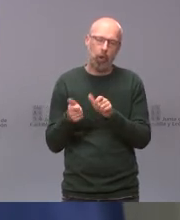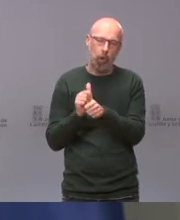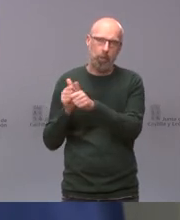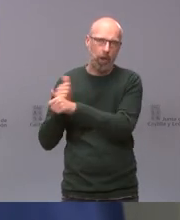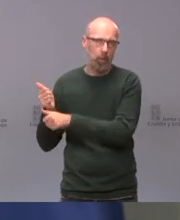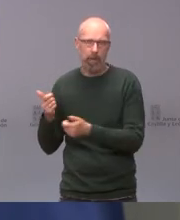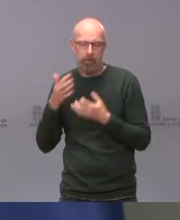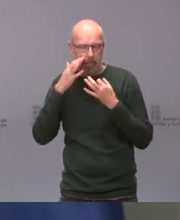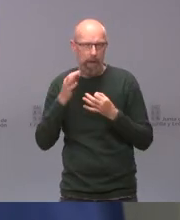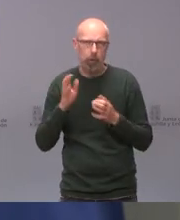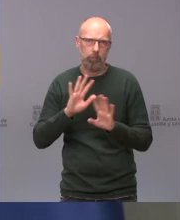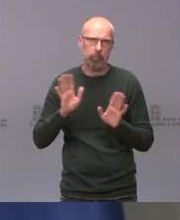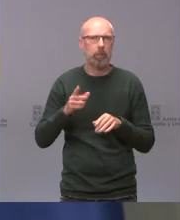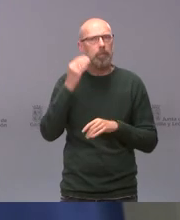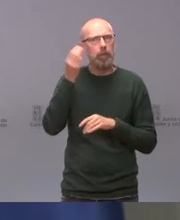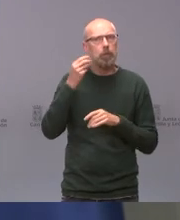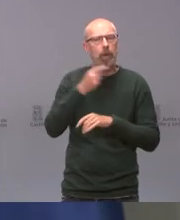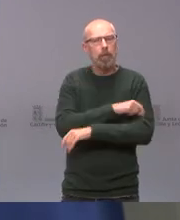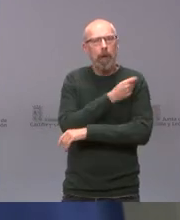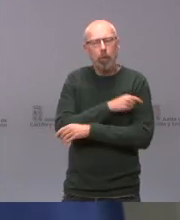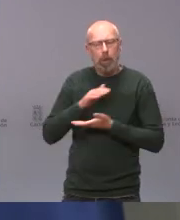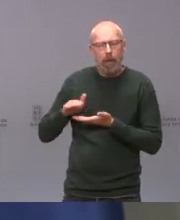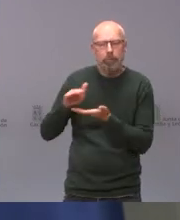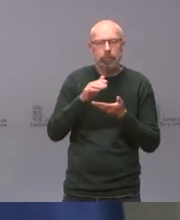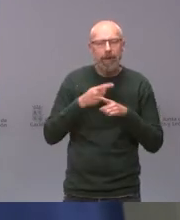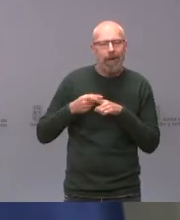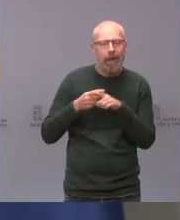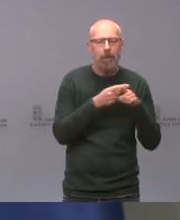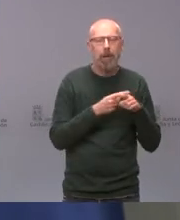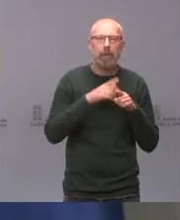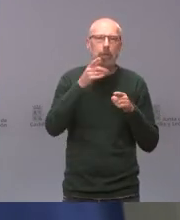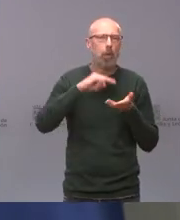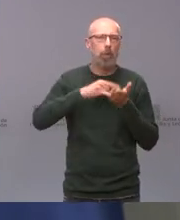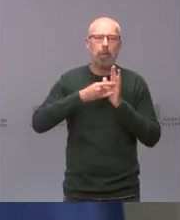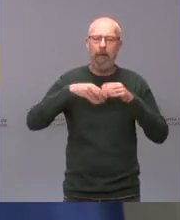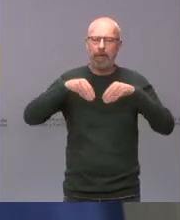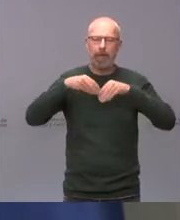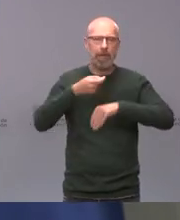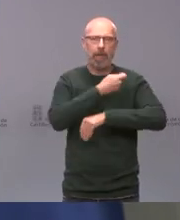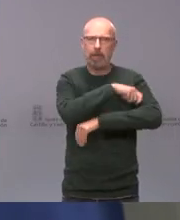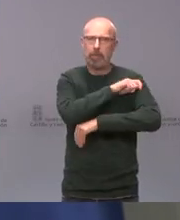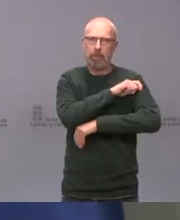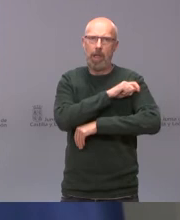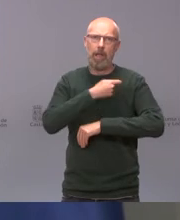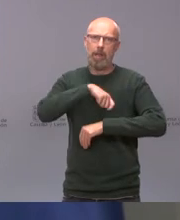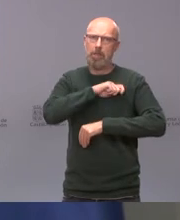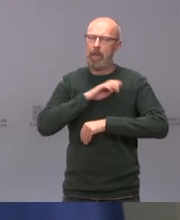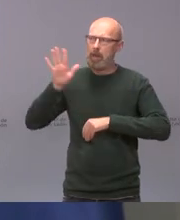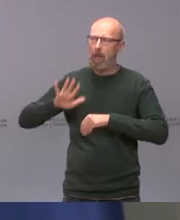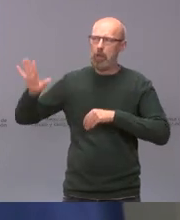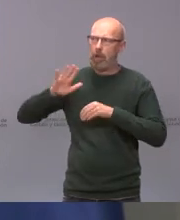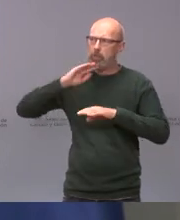que redistribuimos las vacunas de acuerdo a un plan nacional y a una estrategia nacional, que es lo que teníamos que